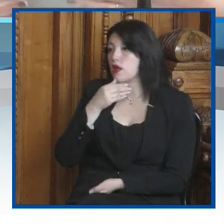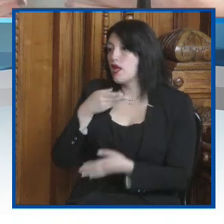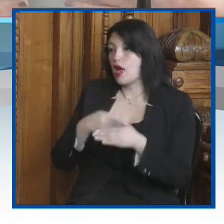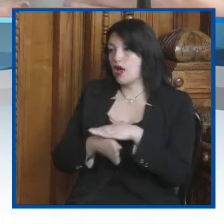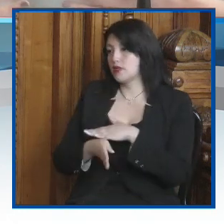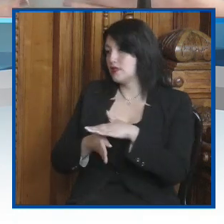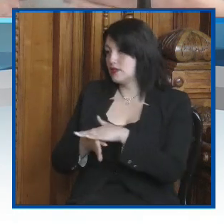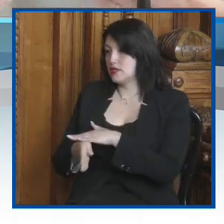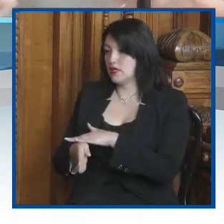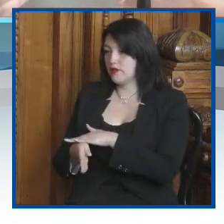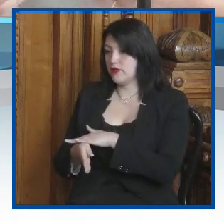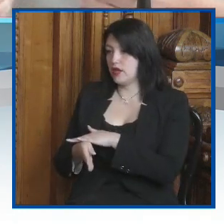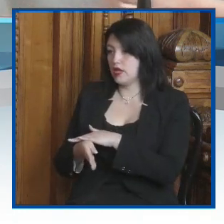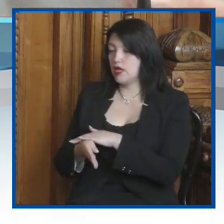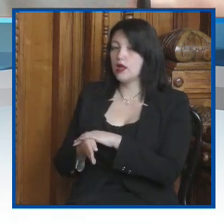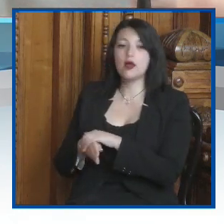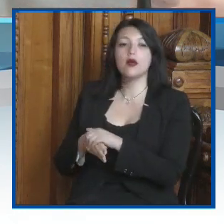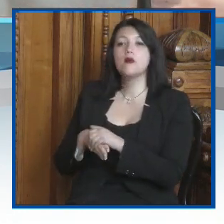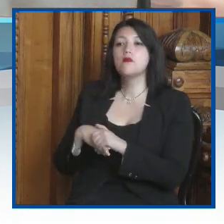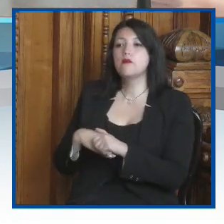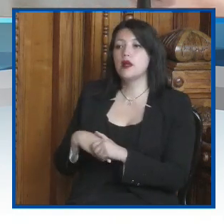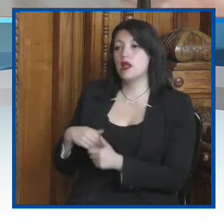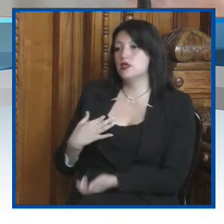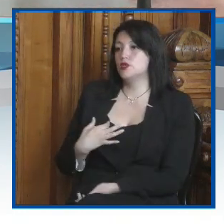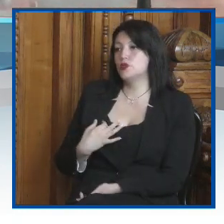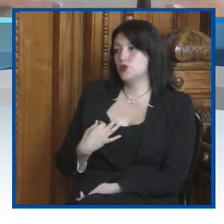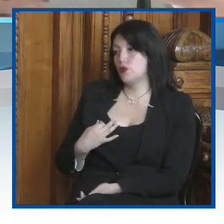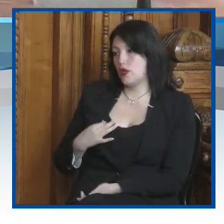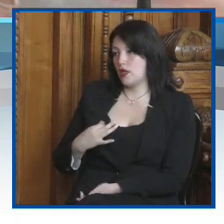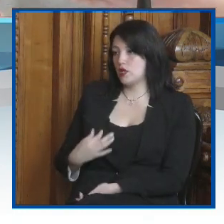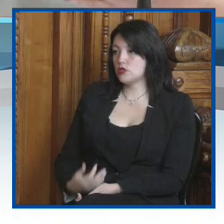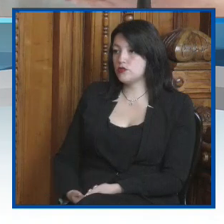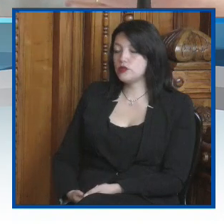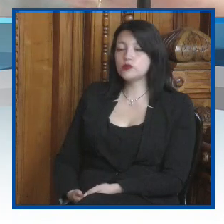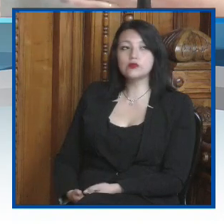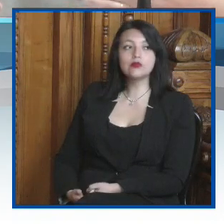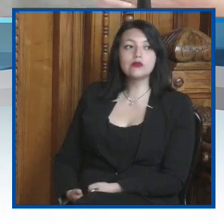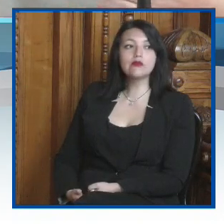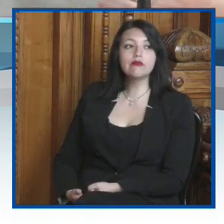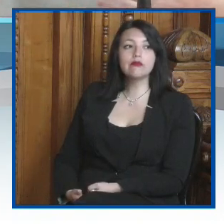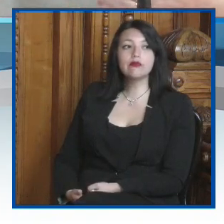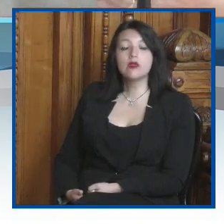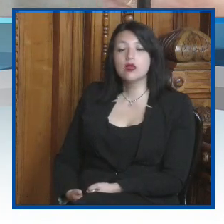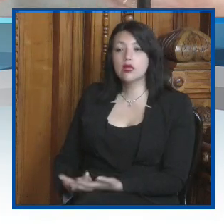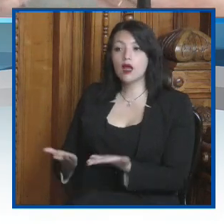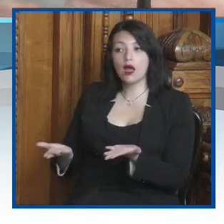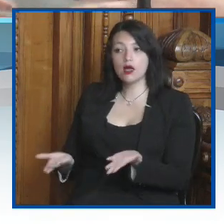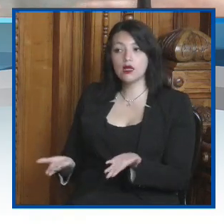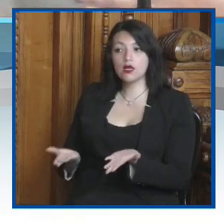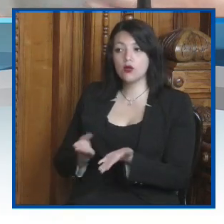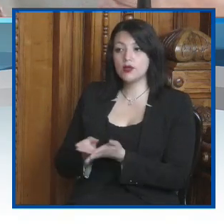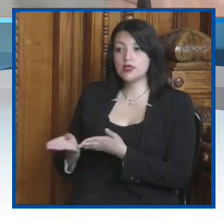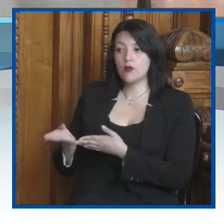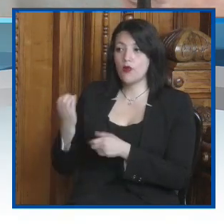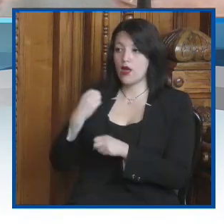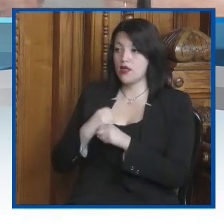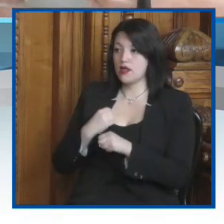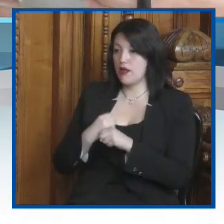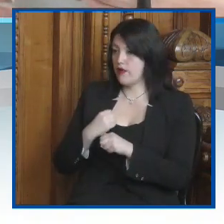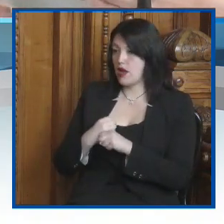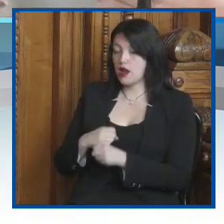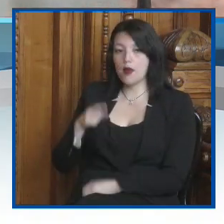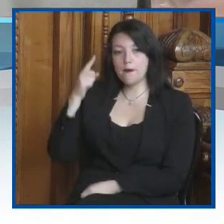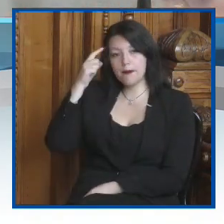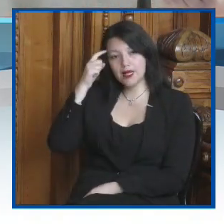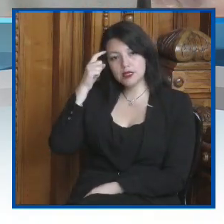accesible para el ciudadano. Entonces ahí empezamos a trabajar y a